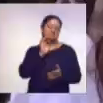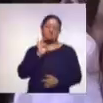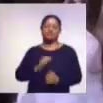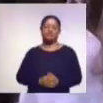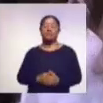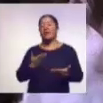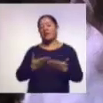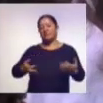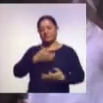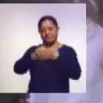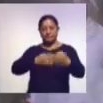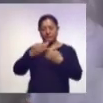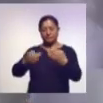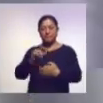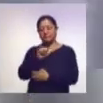Ahora Noticias.